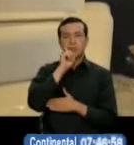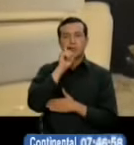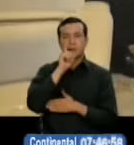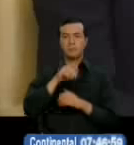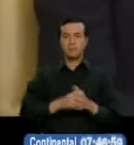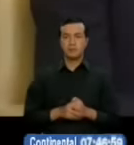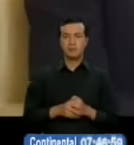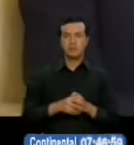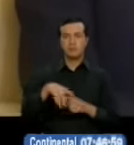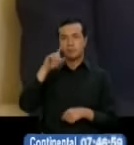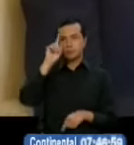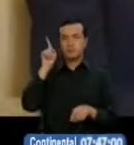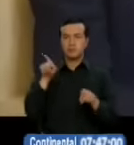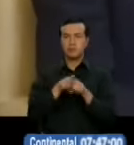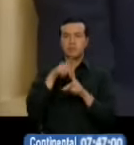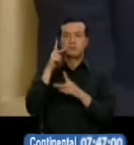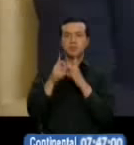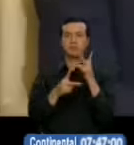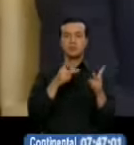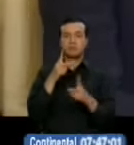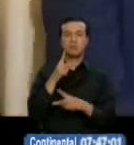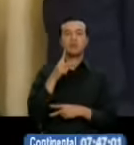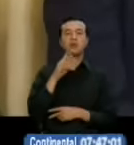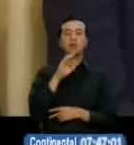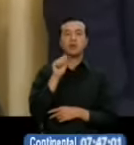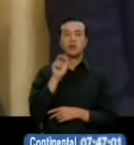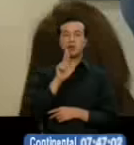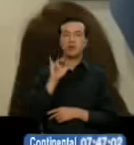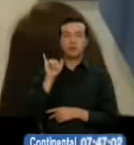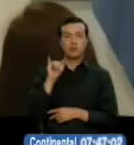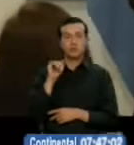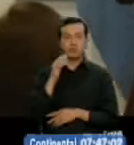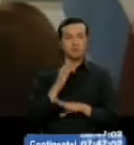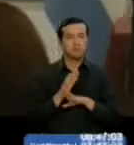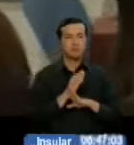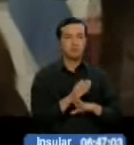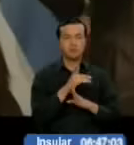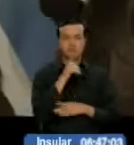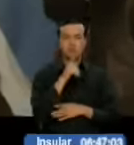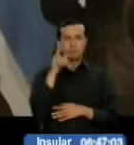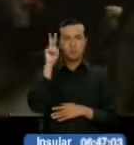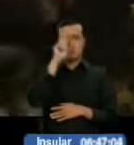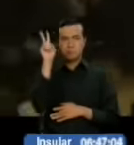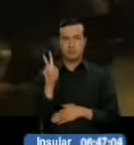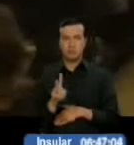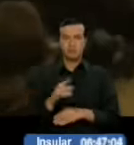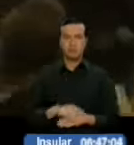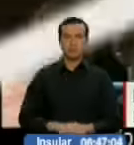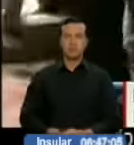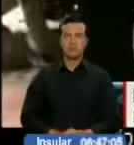Maduro. Coincide todo esto con la visita de Kerry. Estas declaraciones fueron rechazadas en Caracas.